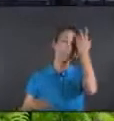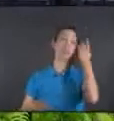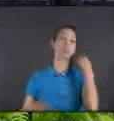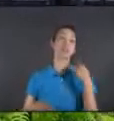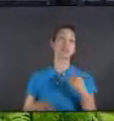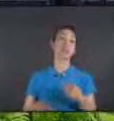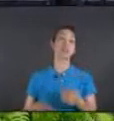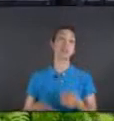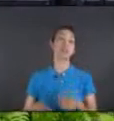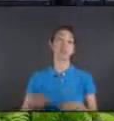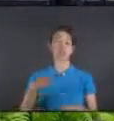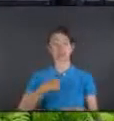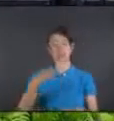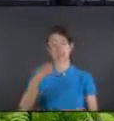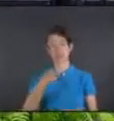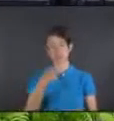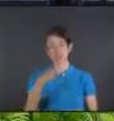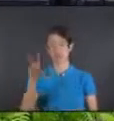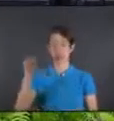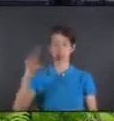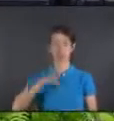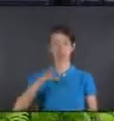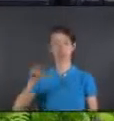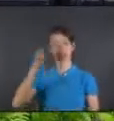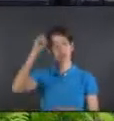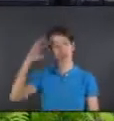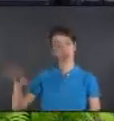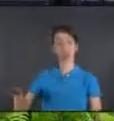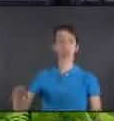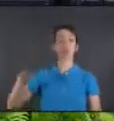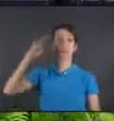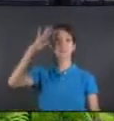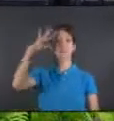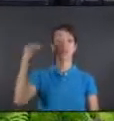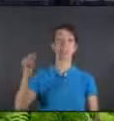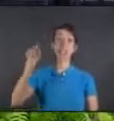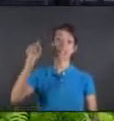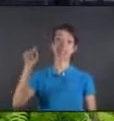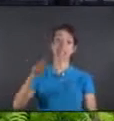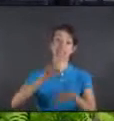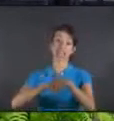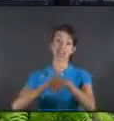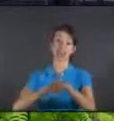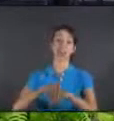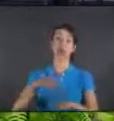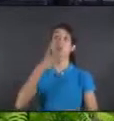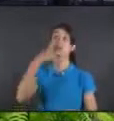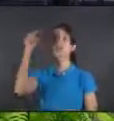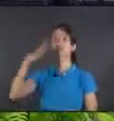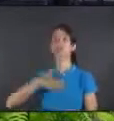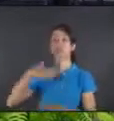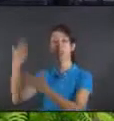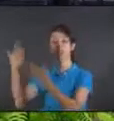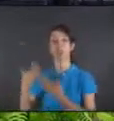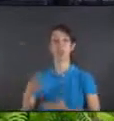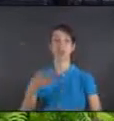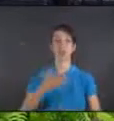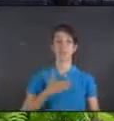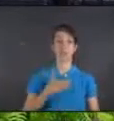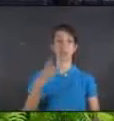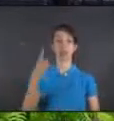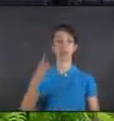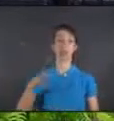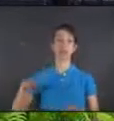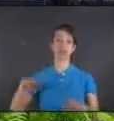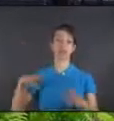Yo nunca creí que el hermano supiera, ni siquiera creí que sabía que llegaba a la iglesia y mi nombre me